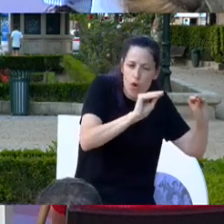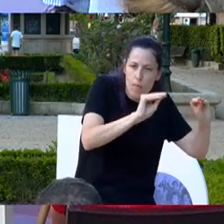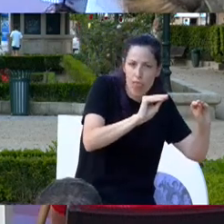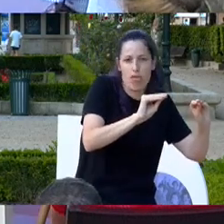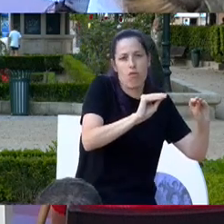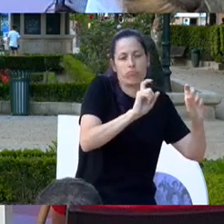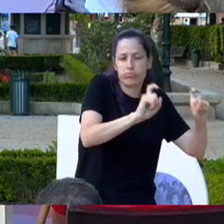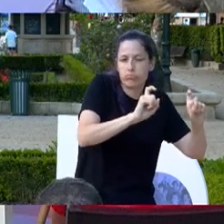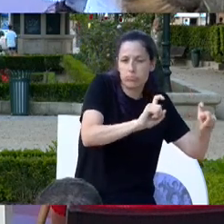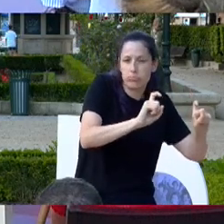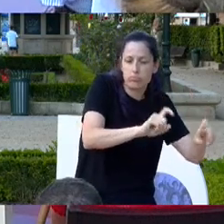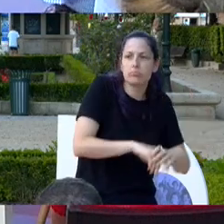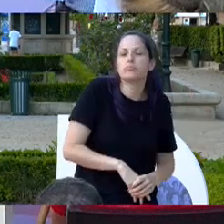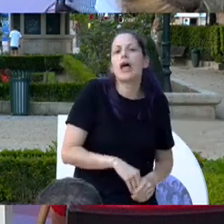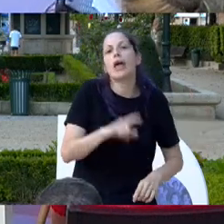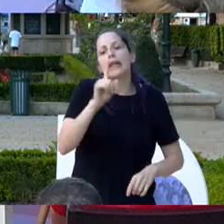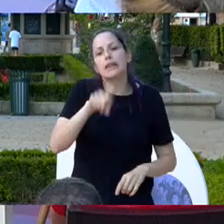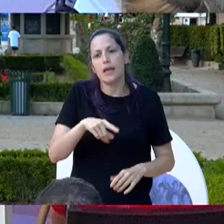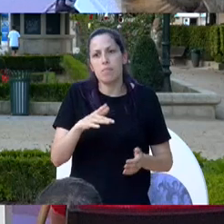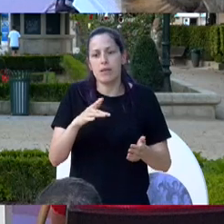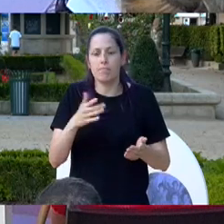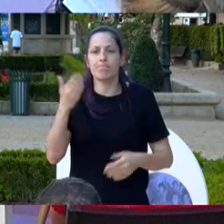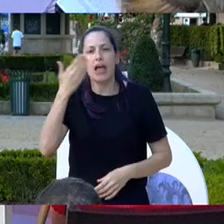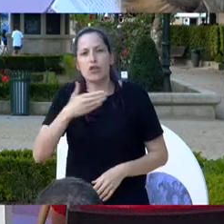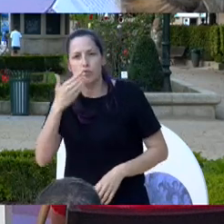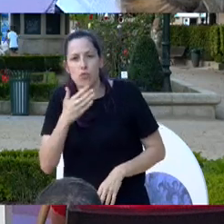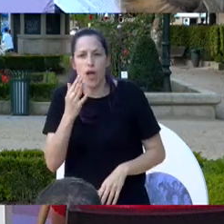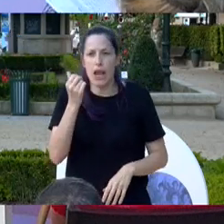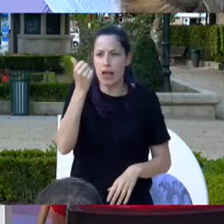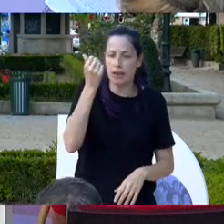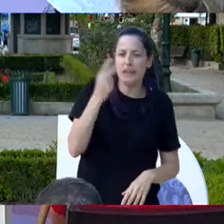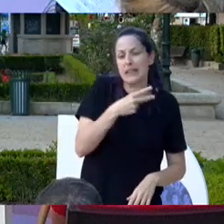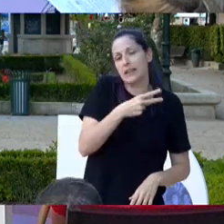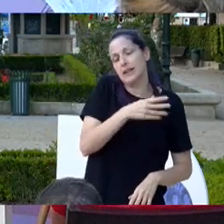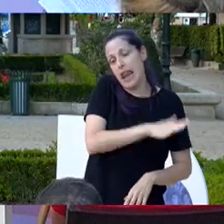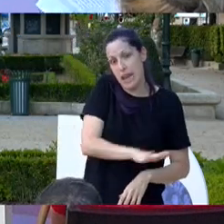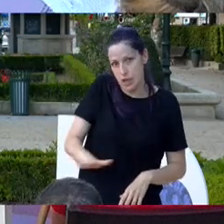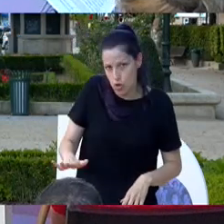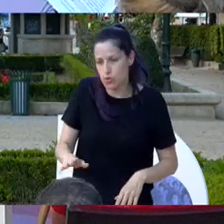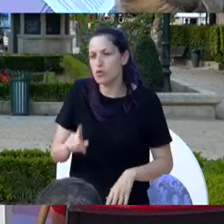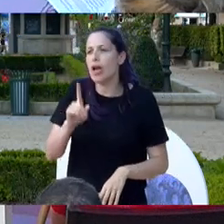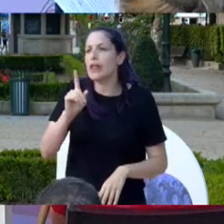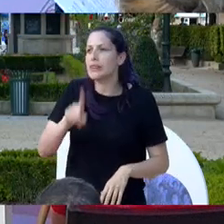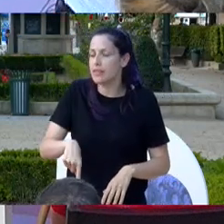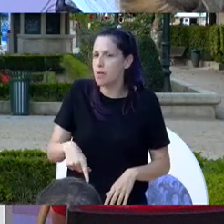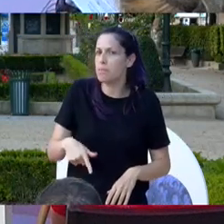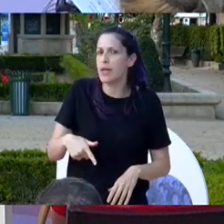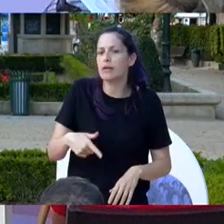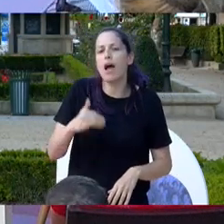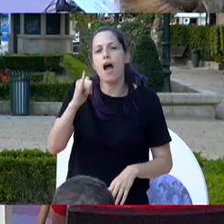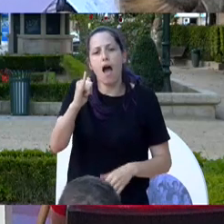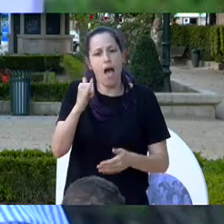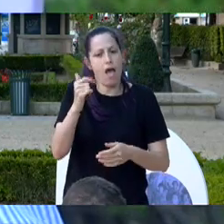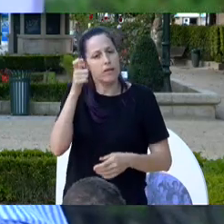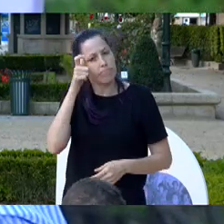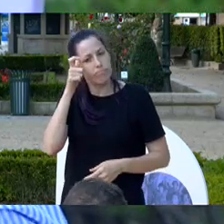da escola dos nenos, sobre todo das nenas, e para ese fin espallan as cantinas escolares donde lle daban de